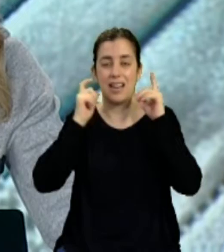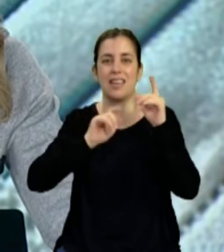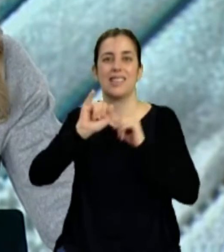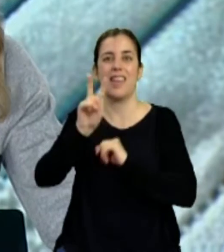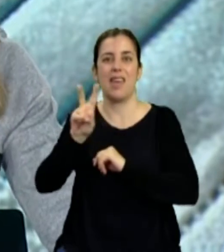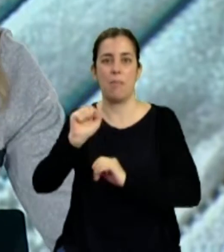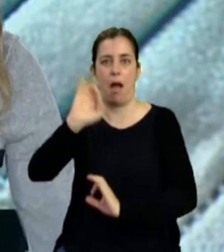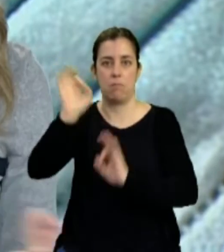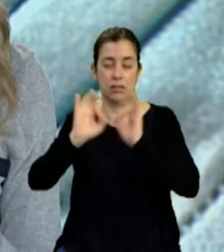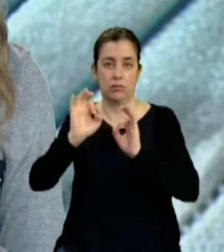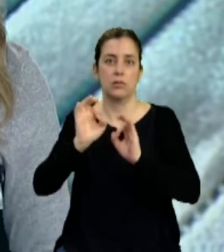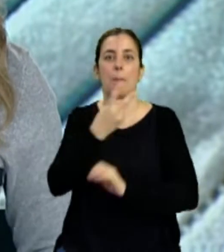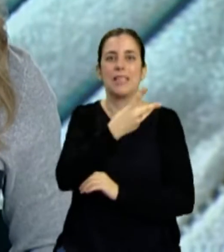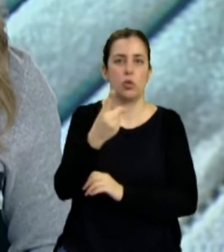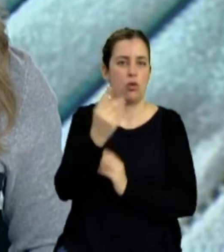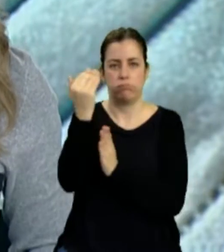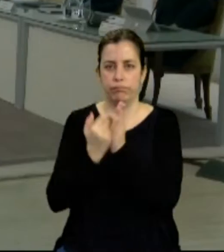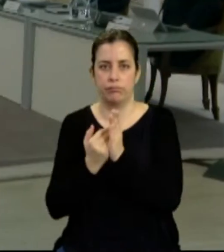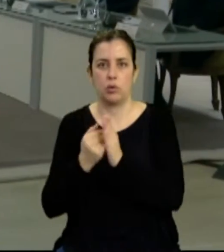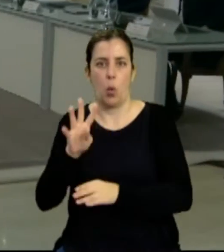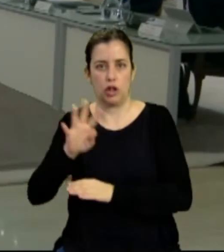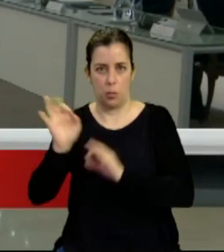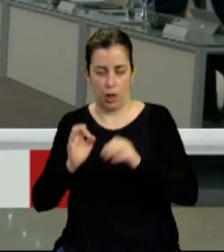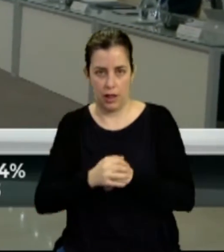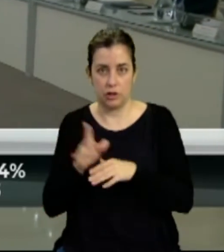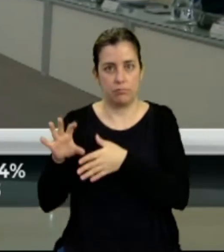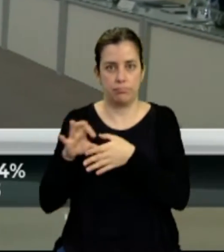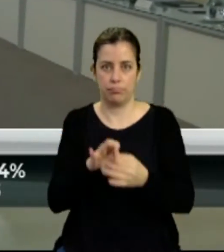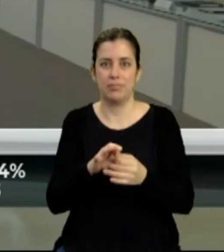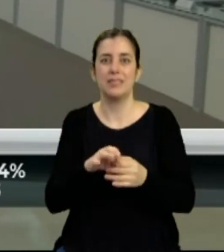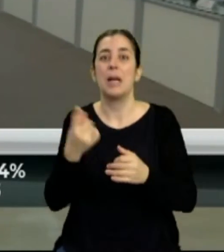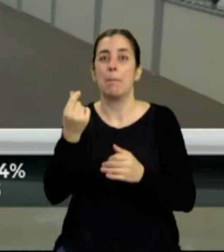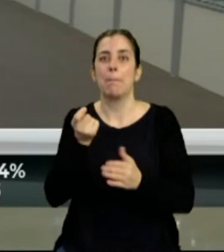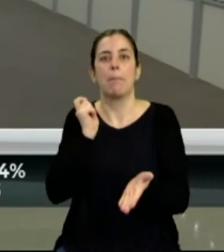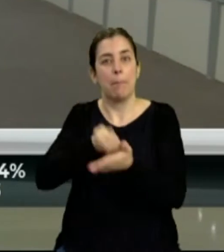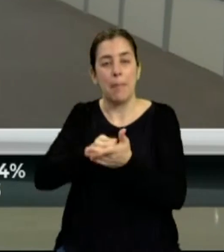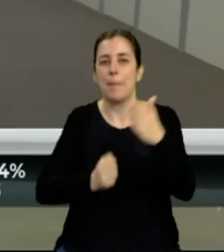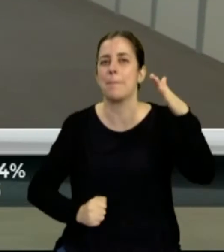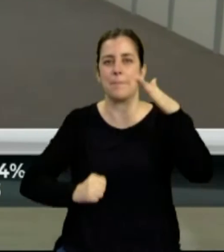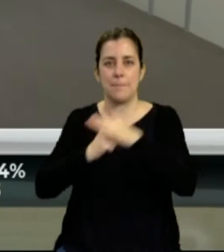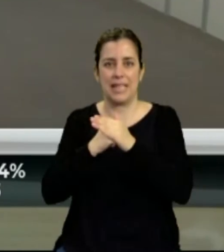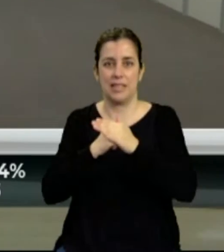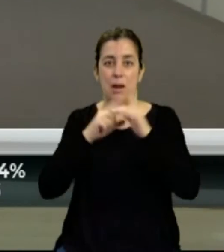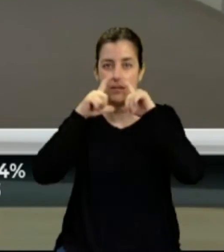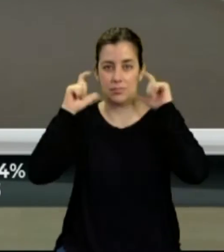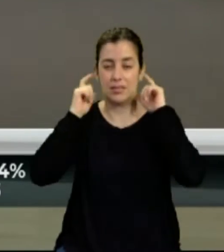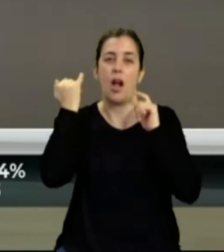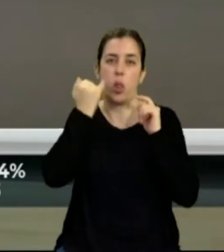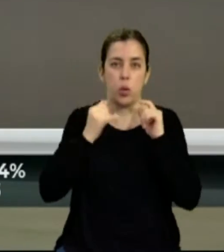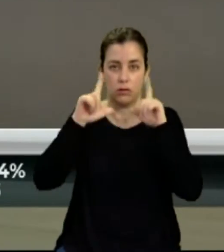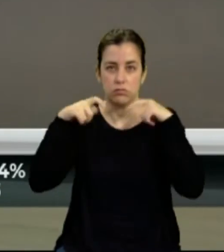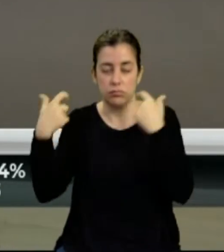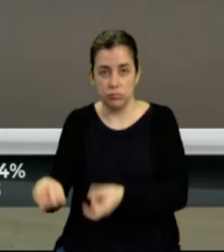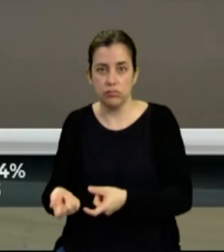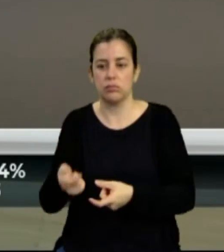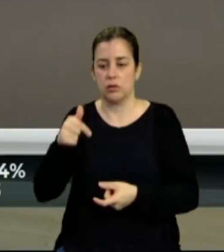al 4%. Esta reducción del IVA se une a la bajada del precio máximo de venta de las mascarillas quirúrgicas desechables, que desde este martes